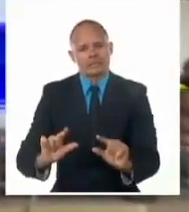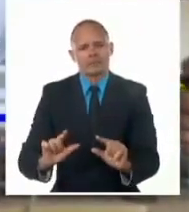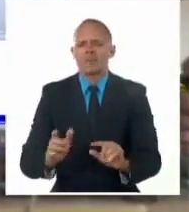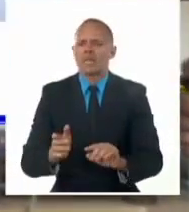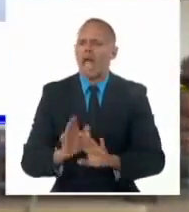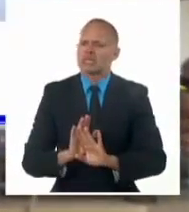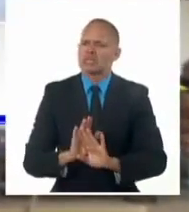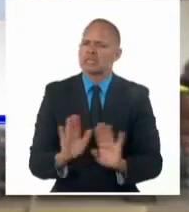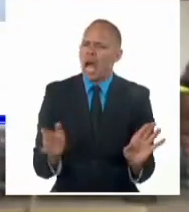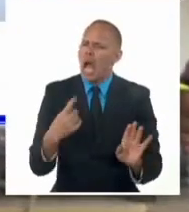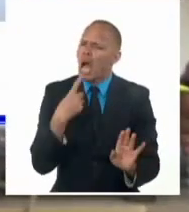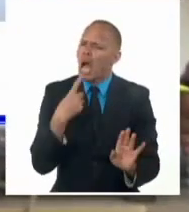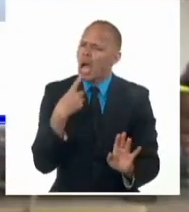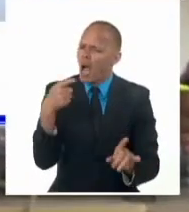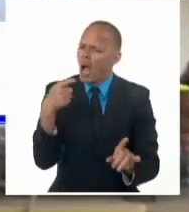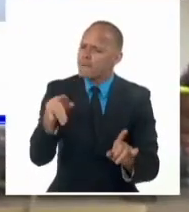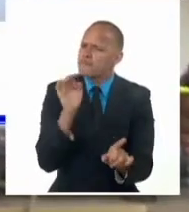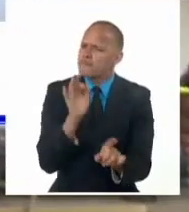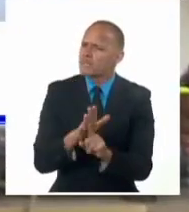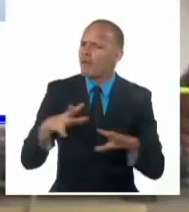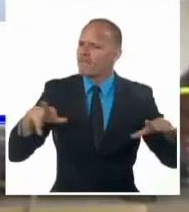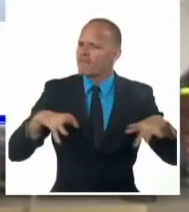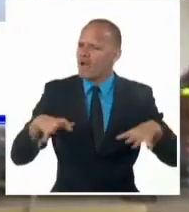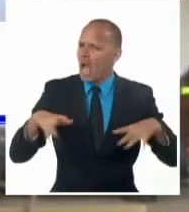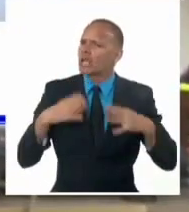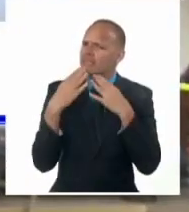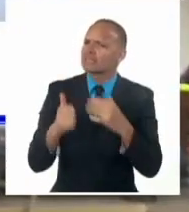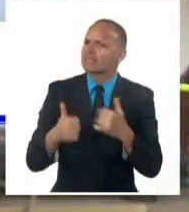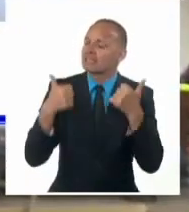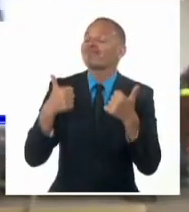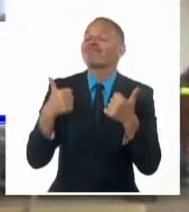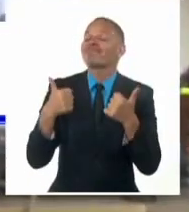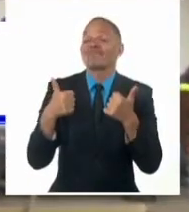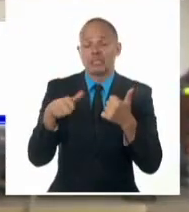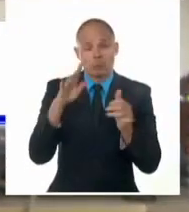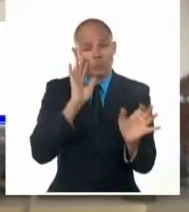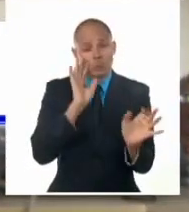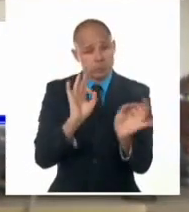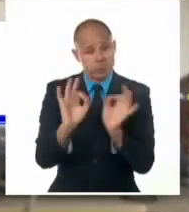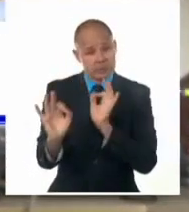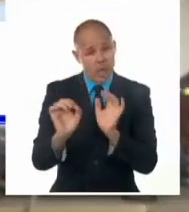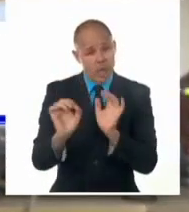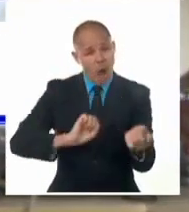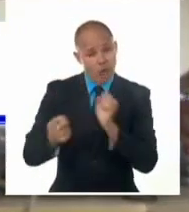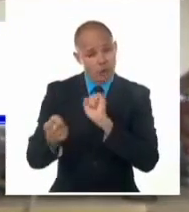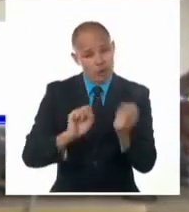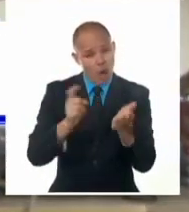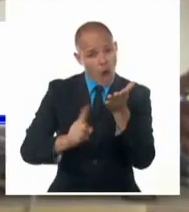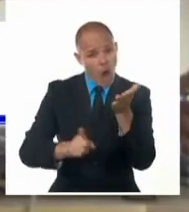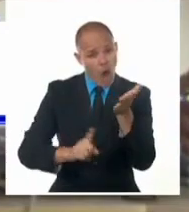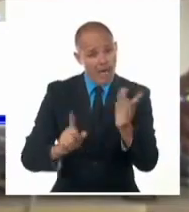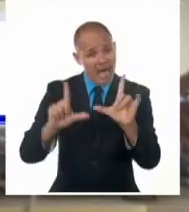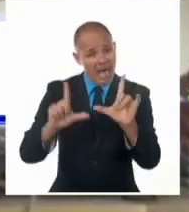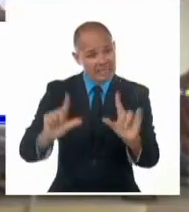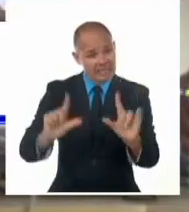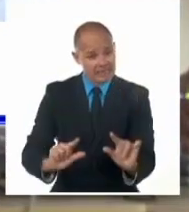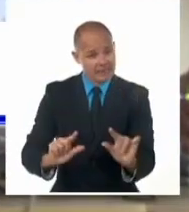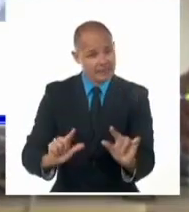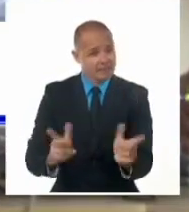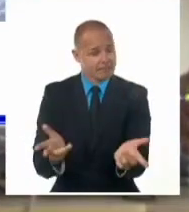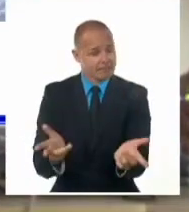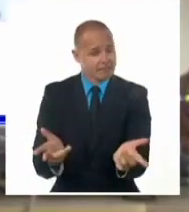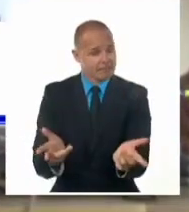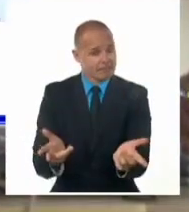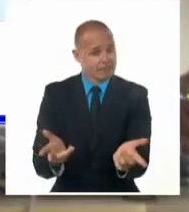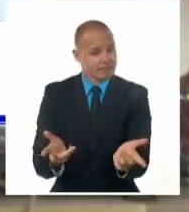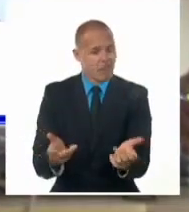un merecido verano, pero la mejor forma de asegurar el verano es con el tema de la energía. Una de las cosas para asegurar el verano con la energía. ¿Qué vamos